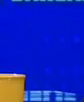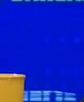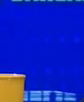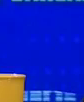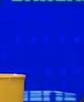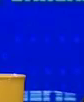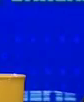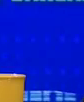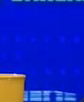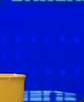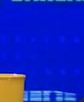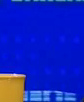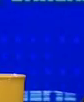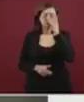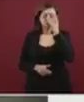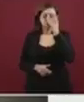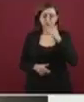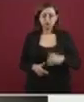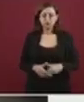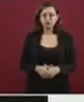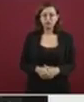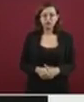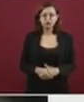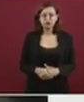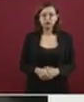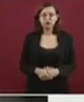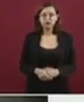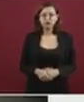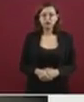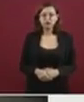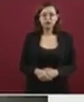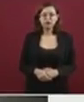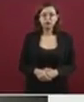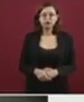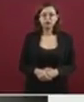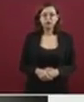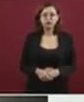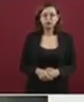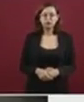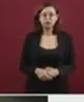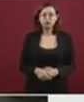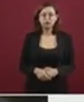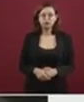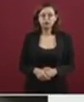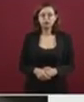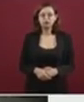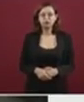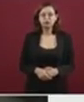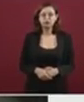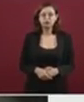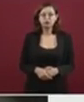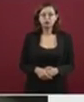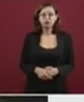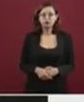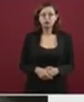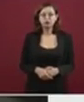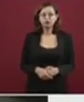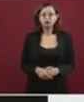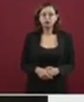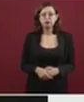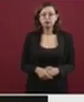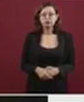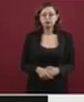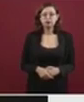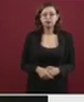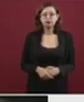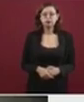a exponer el minuto a minuto de la verdad del gobierno de México. En voz del secretario de la Defensa Nacional, en